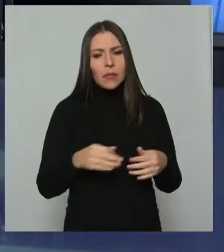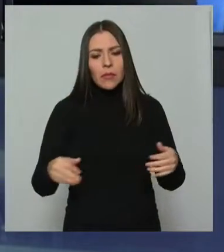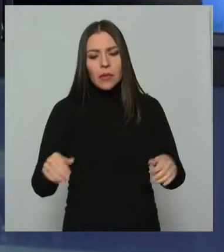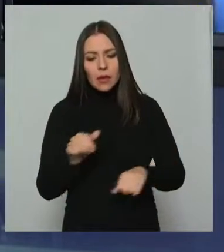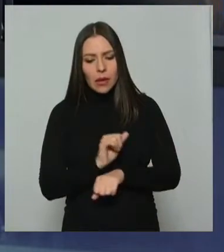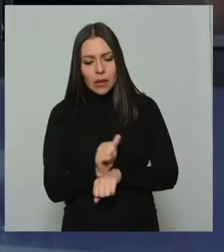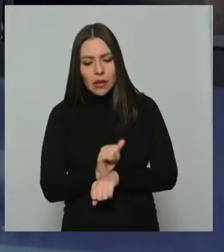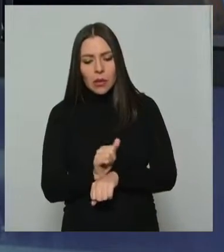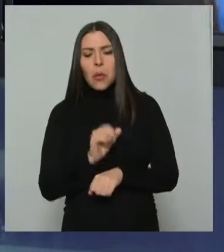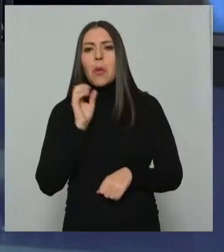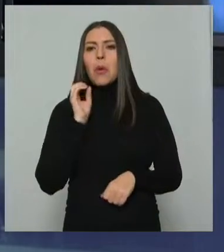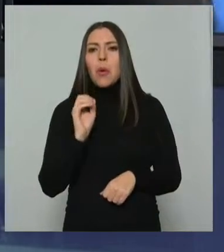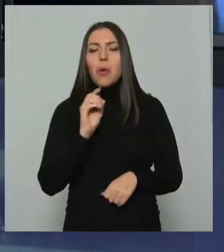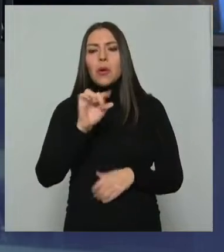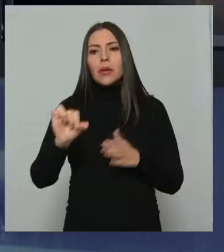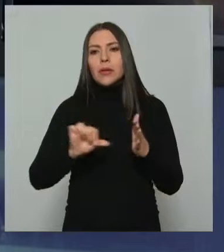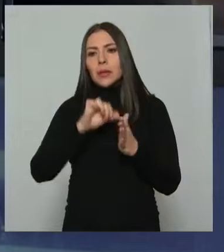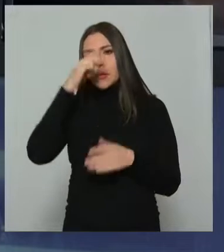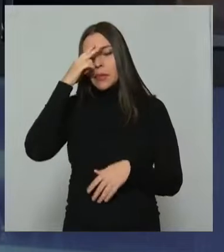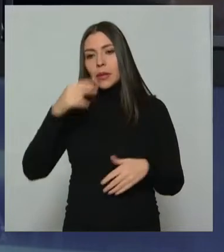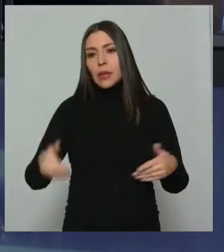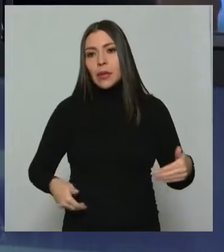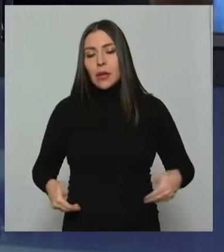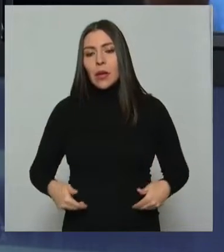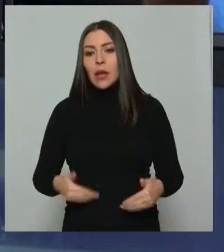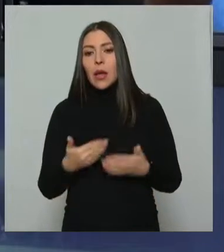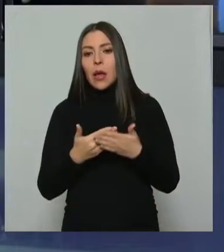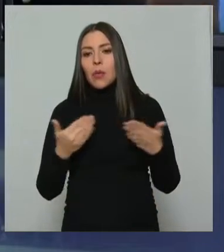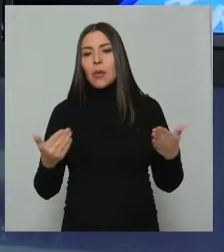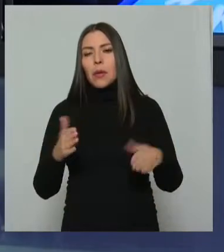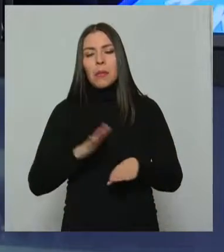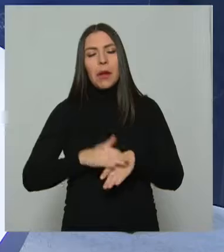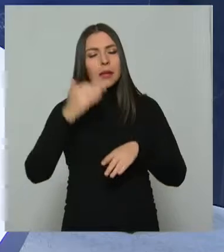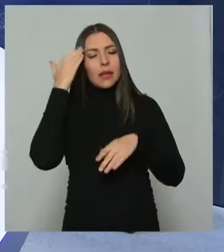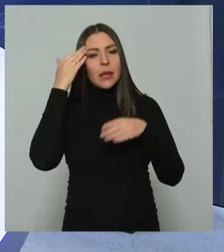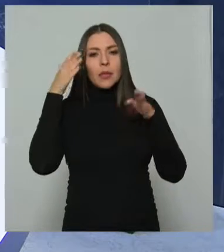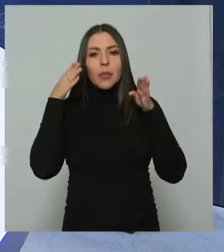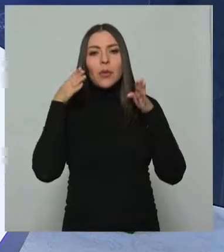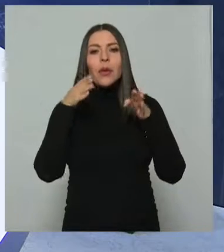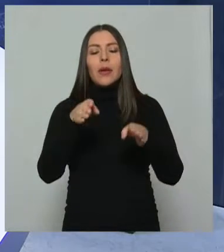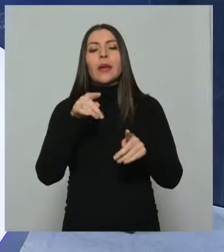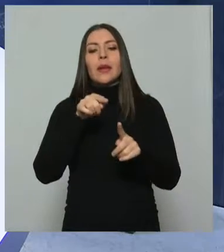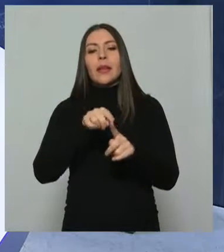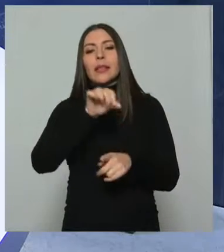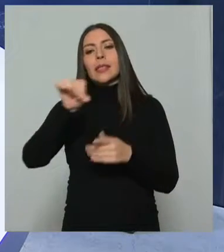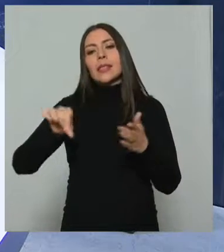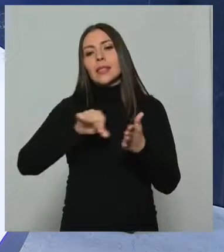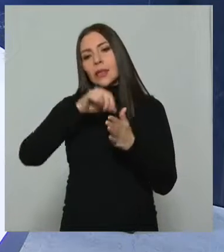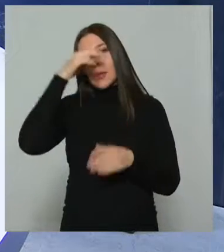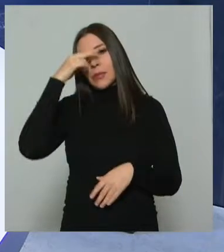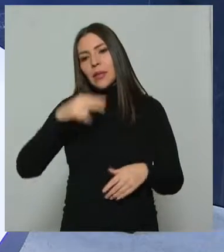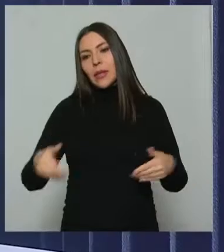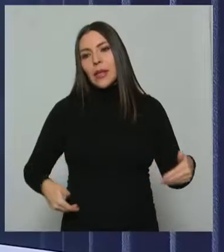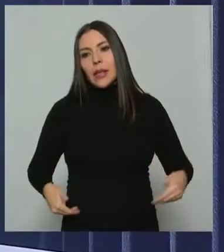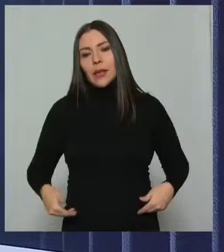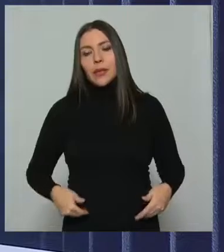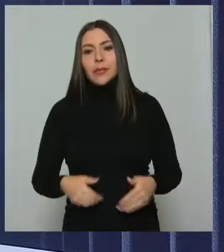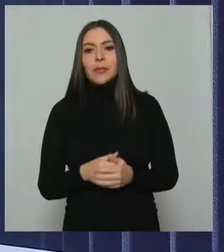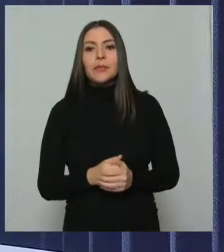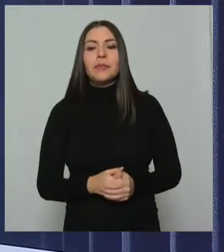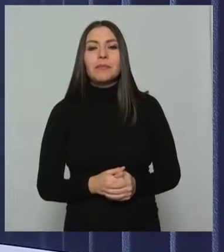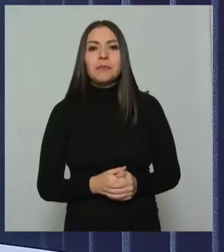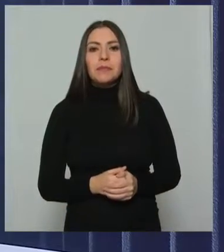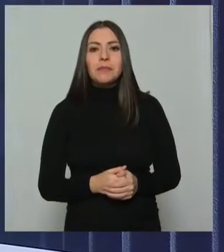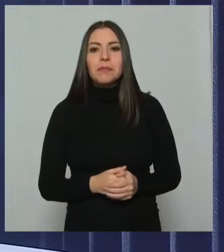y estar en el Centro Mexicano de Teatro, y ahora le da todo su tiempo al Centro Mexicano de Teatro. Te felicito enormemente,